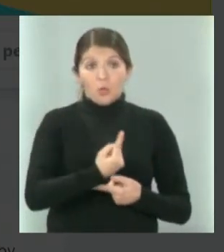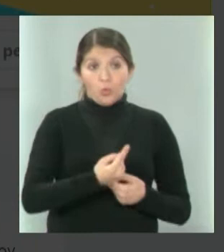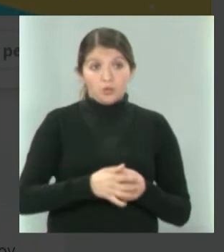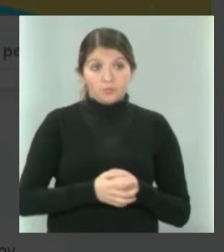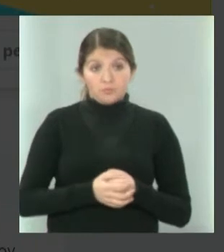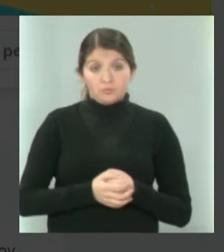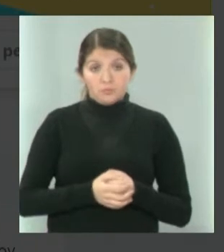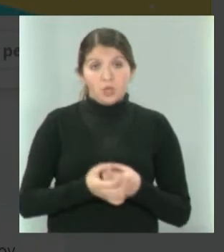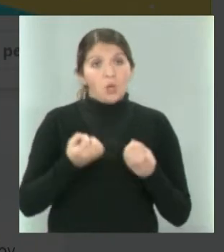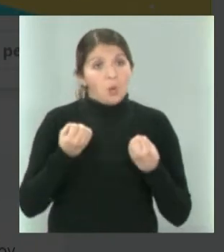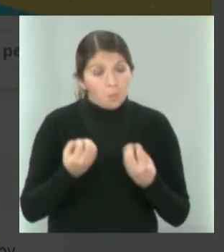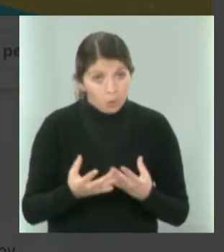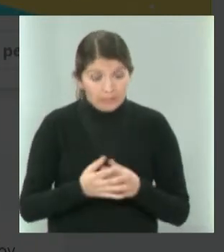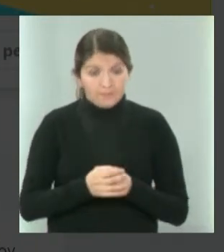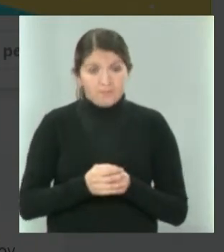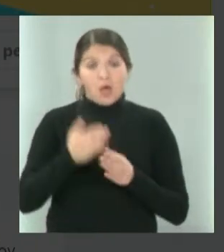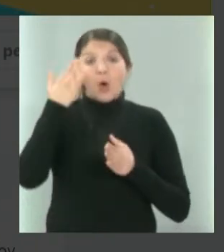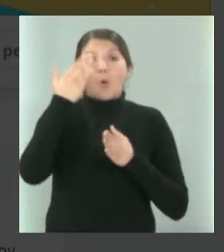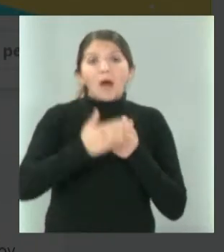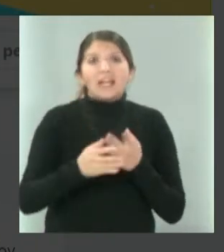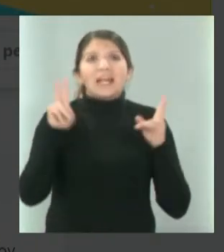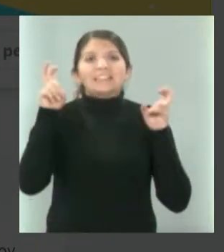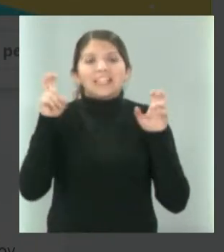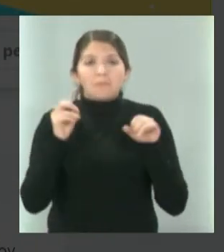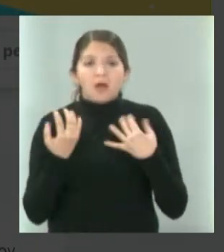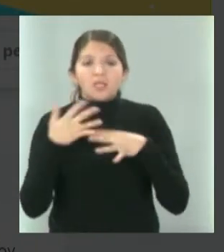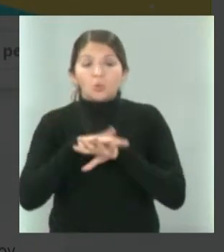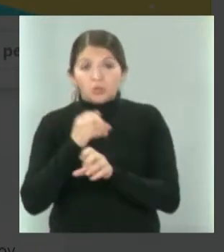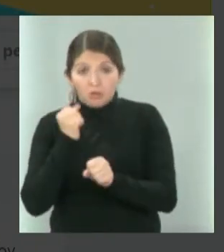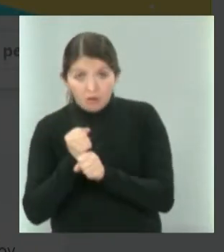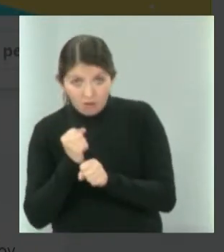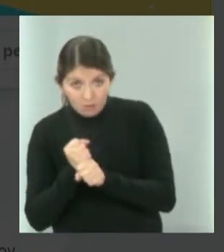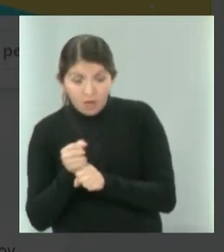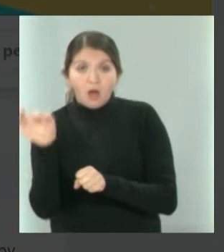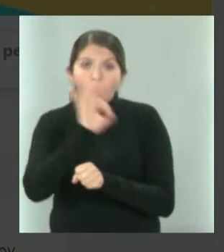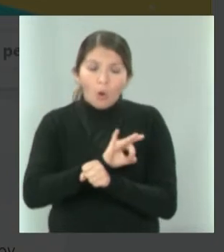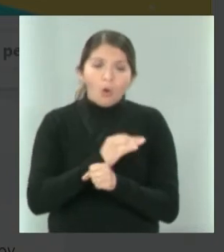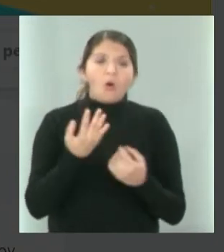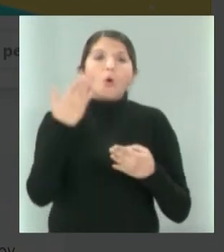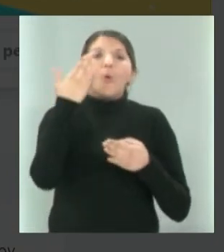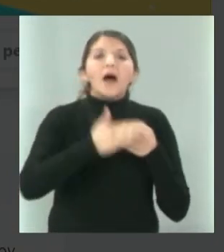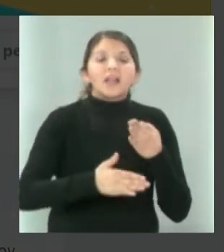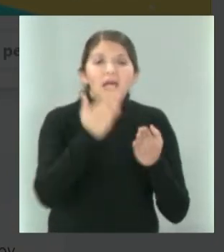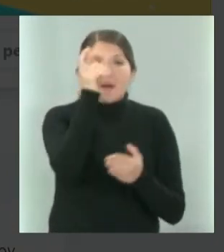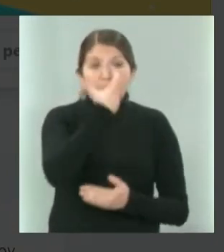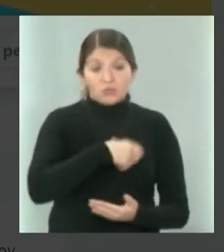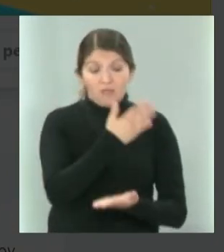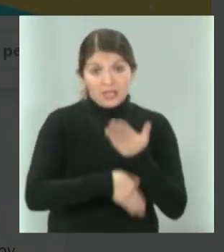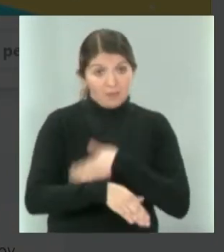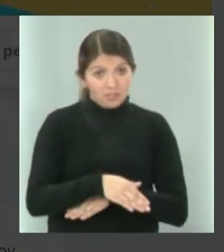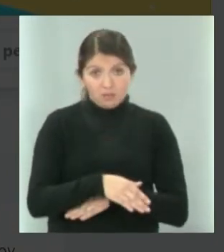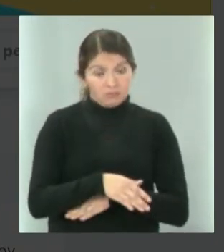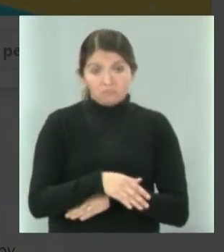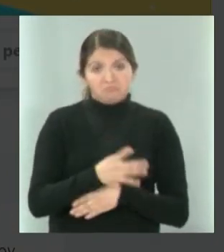barreras hacia la inclusión laboral o a la inclusión de las personas con discapacidad, sino la inclusión hacia nosotros,